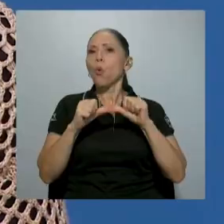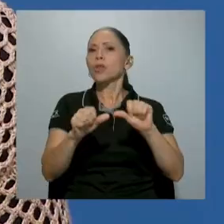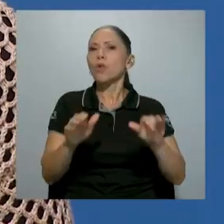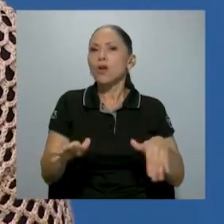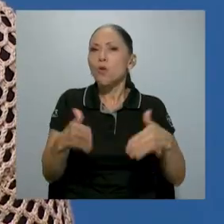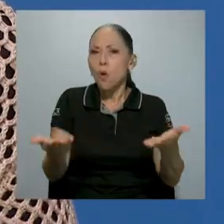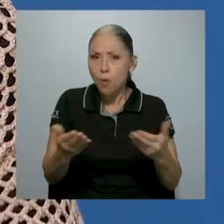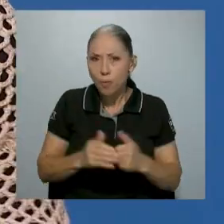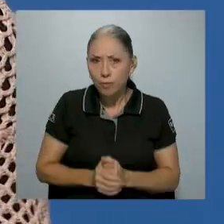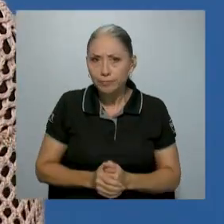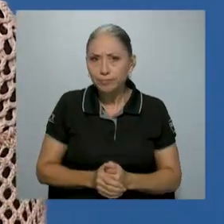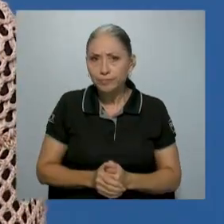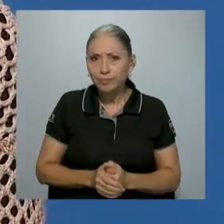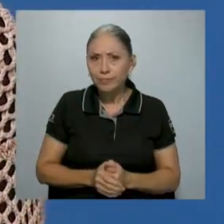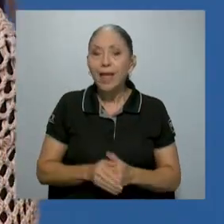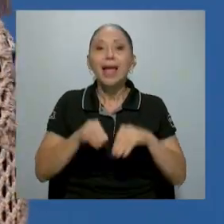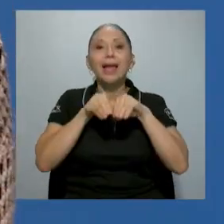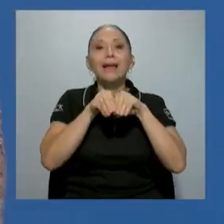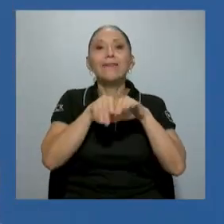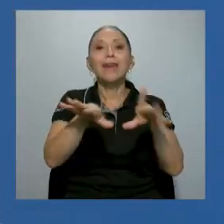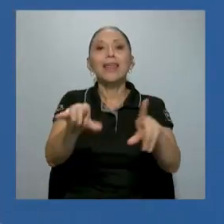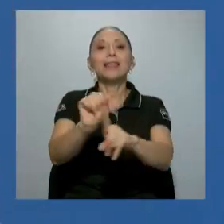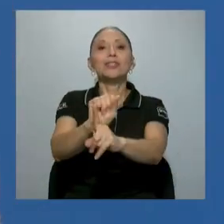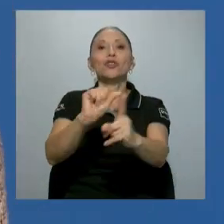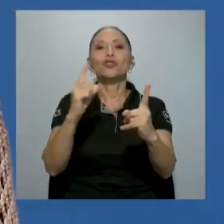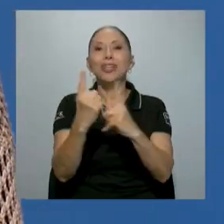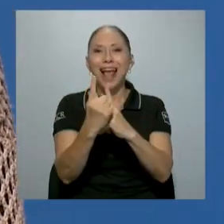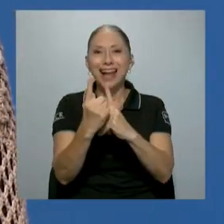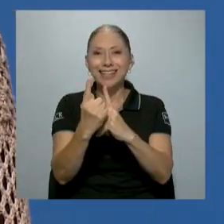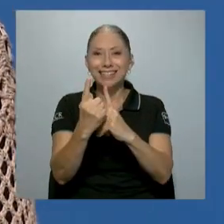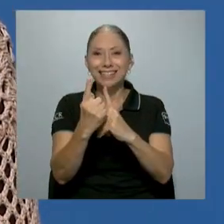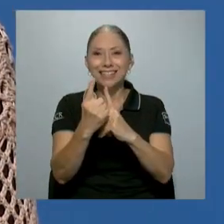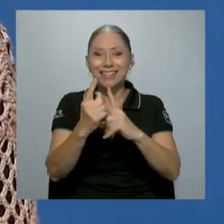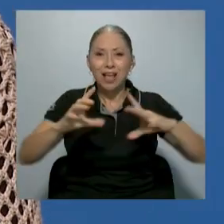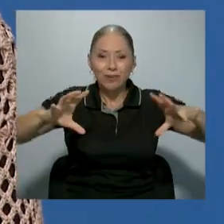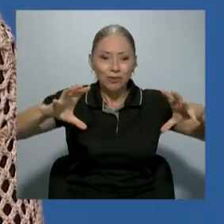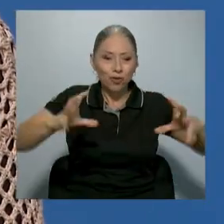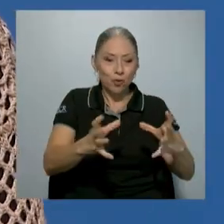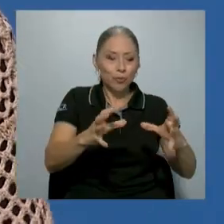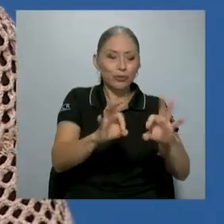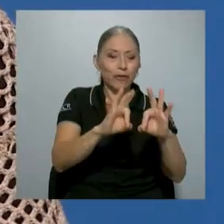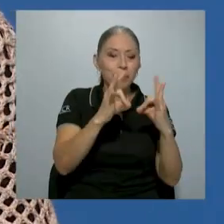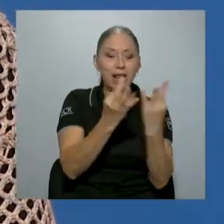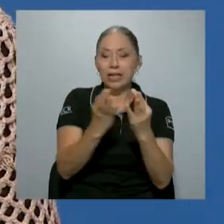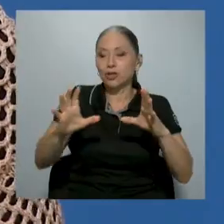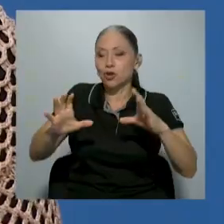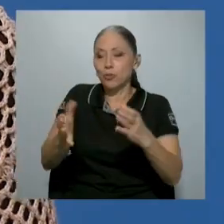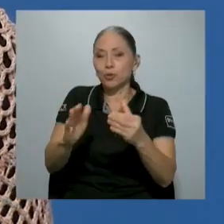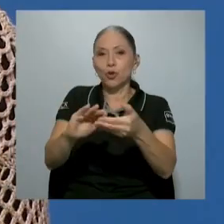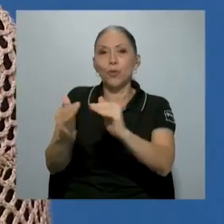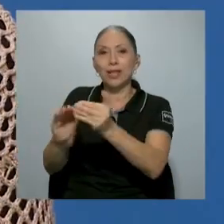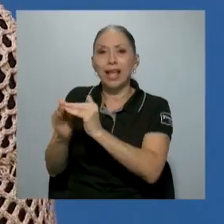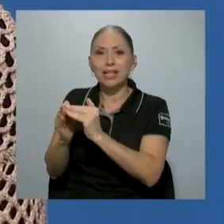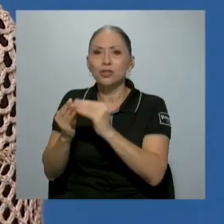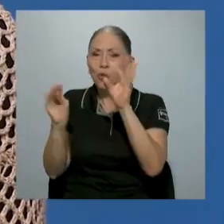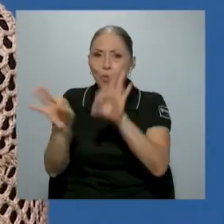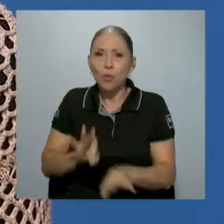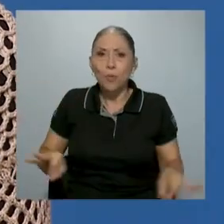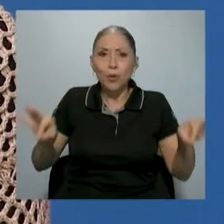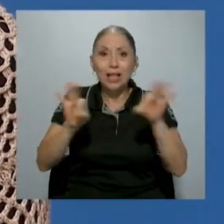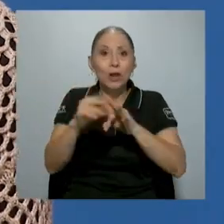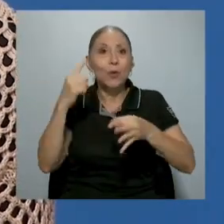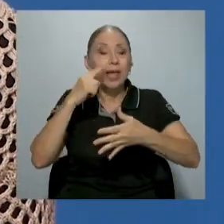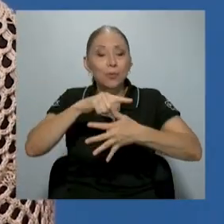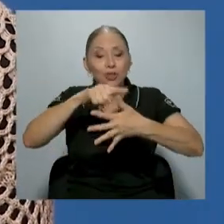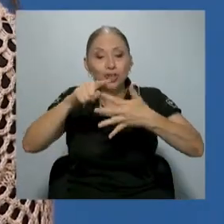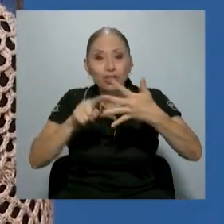redes sociales familiares y comunitarias que son tan importantes, lo veíamos en las 5 zonas azules,